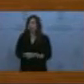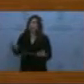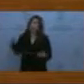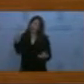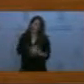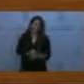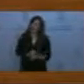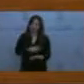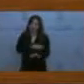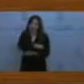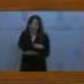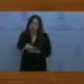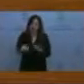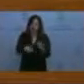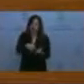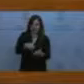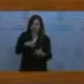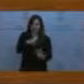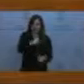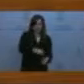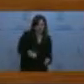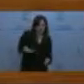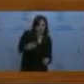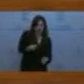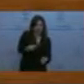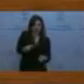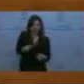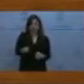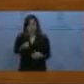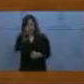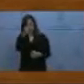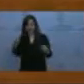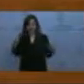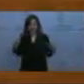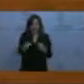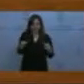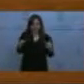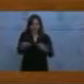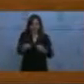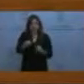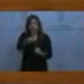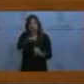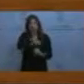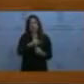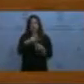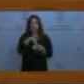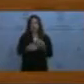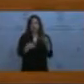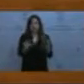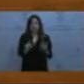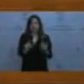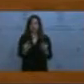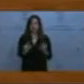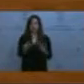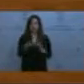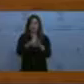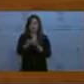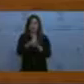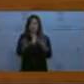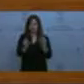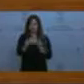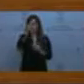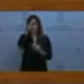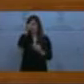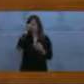de la Junta entre Podemos y el Partido Socialista. Por lo tanto, nosotros nos vamos a dedicar a hablar de lo que preocupa